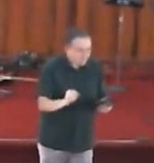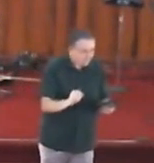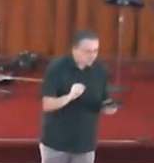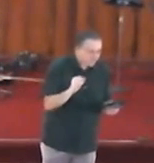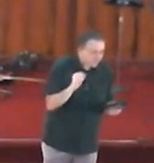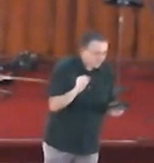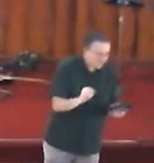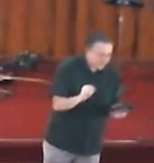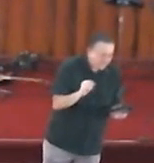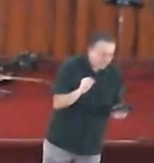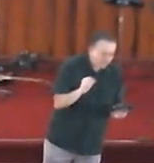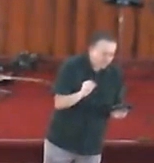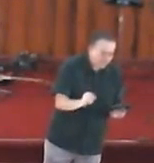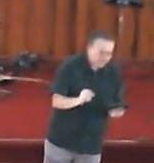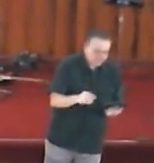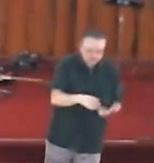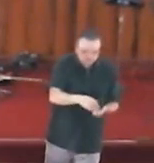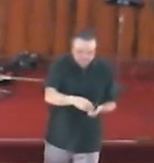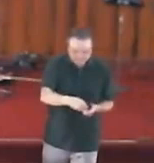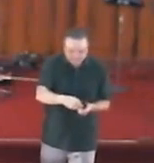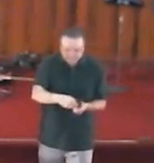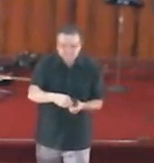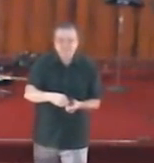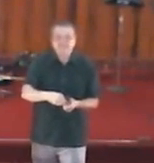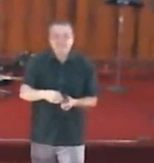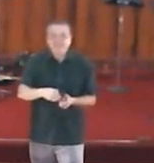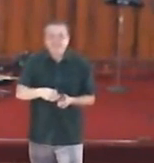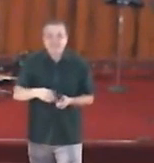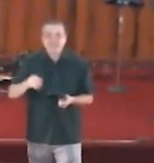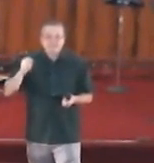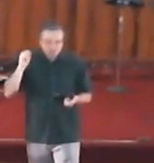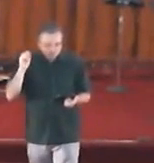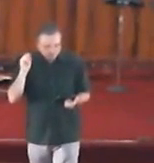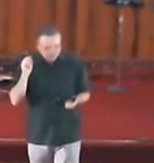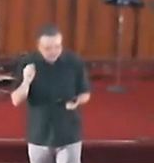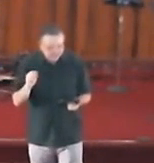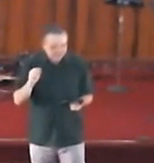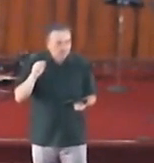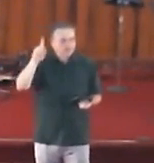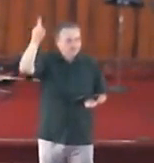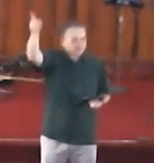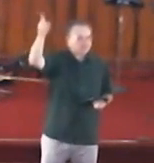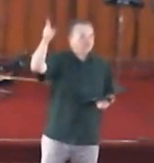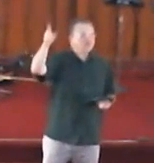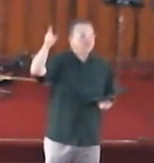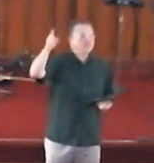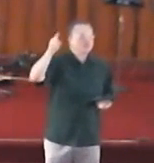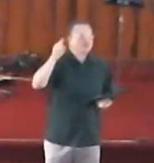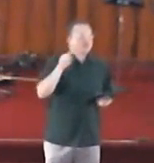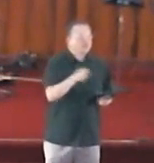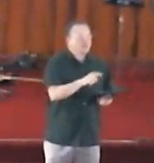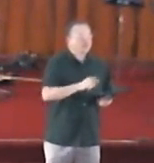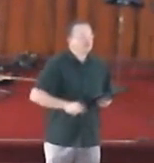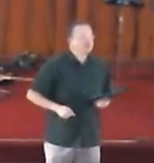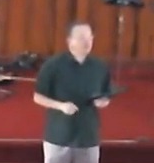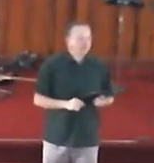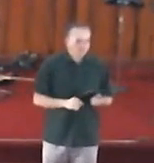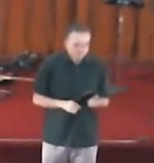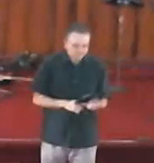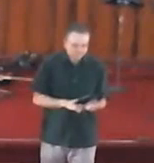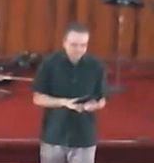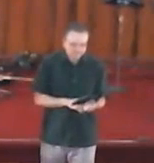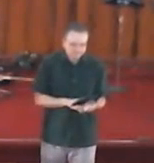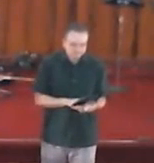siquiera merezco desatarle la correa de sus sandalias. Él los bautizará con el Espíritu Santo y con